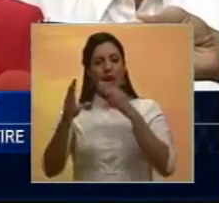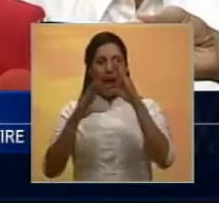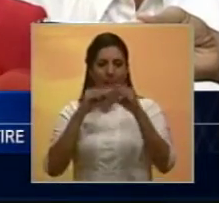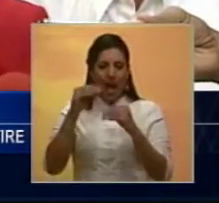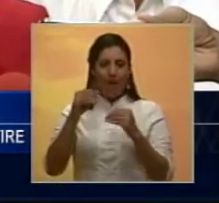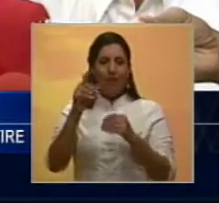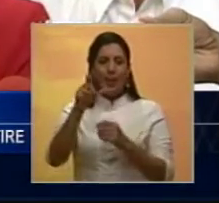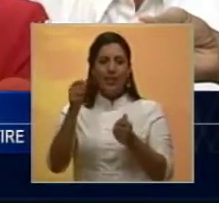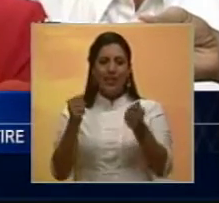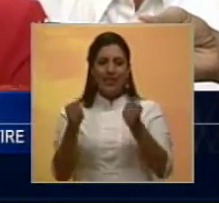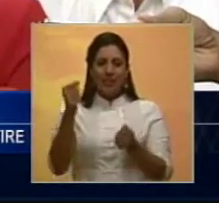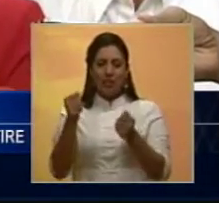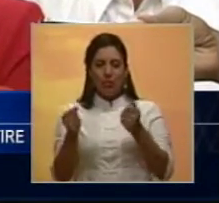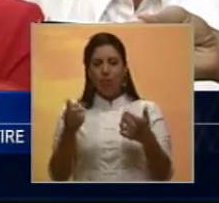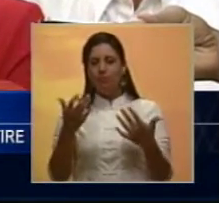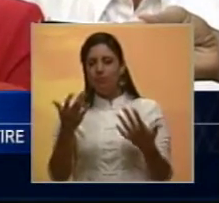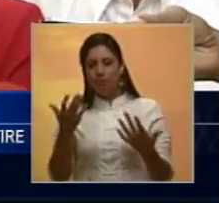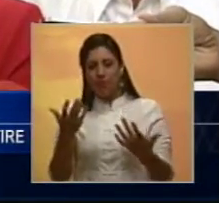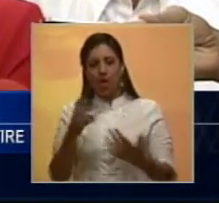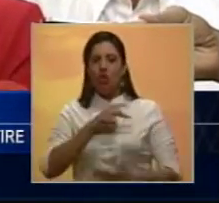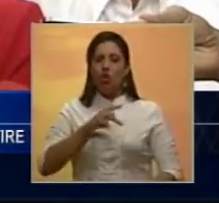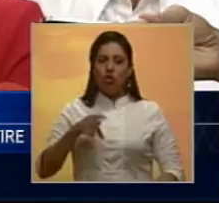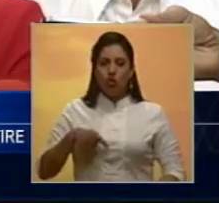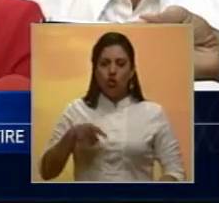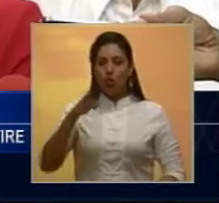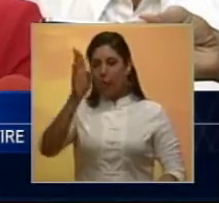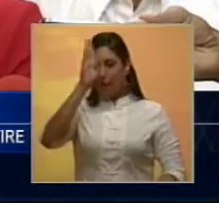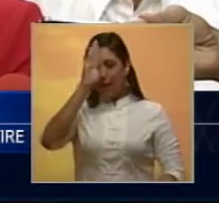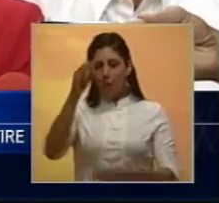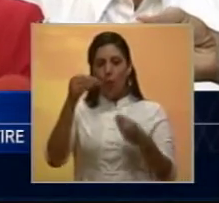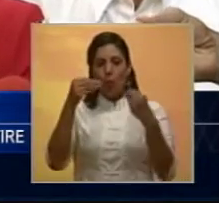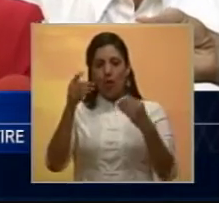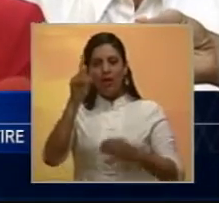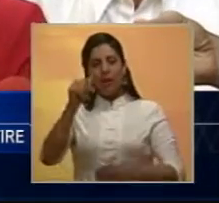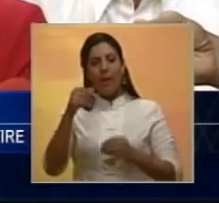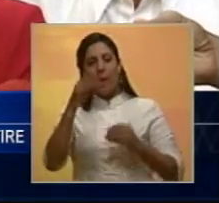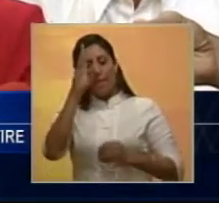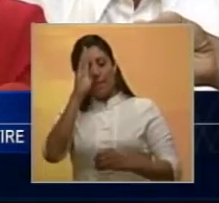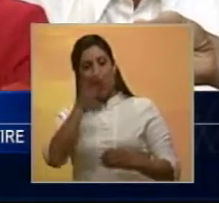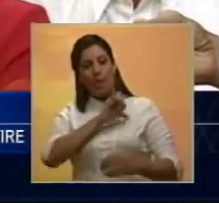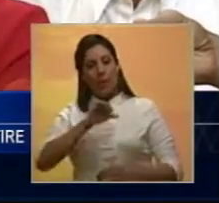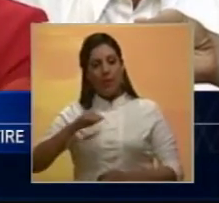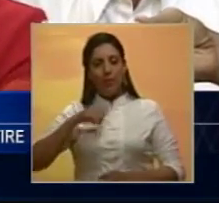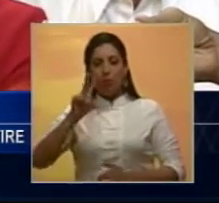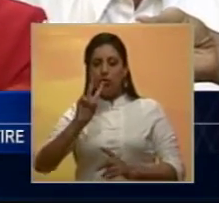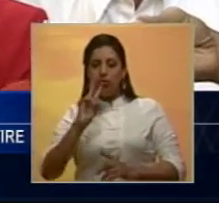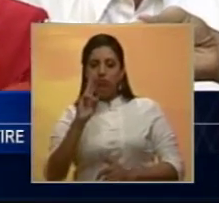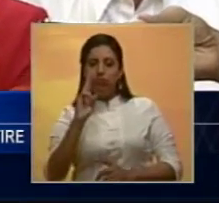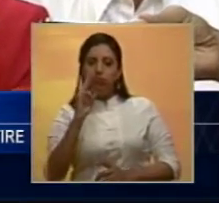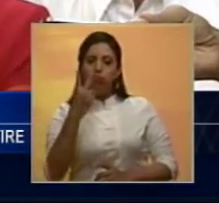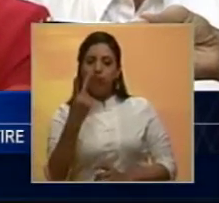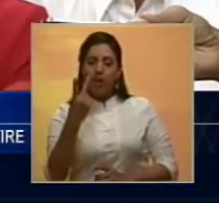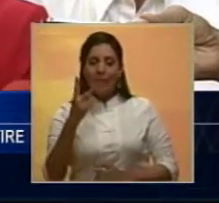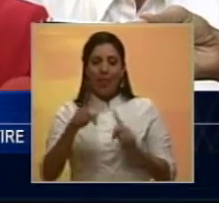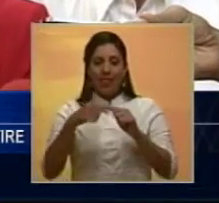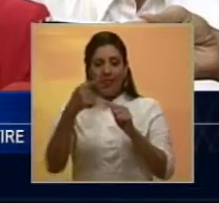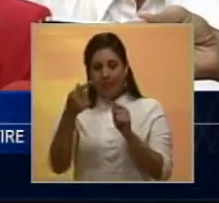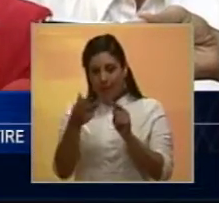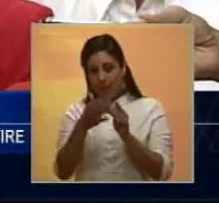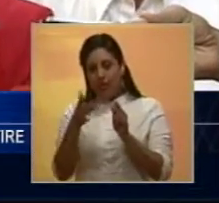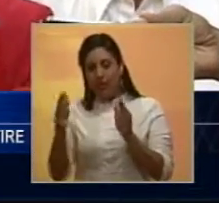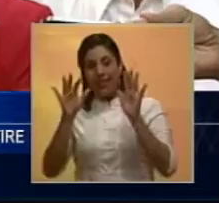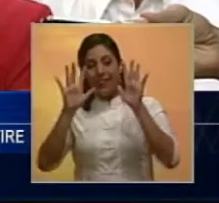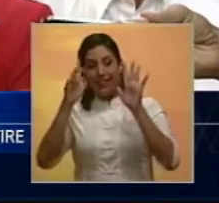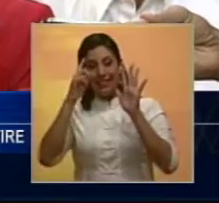con los transportistas de que nosotros a través de la banca pública y la banca privada, ellos puedan cambiar luego en estos